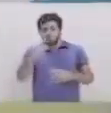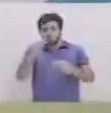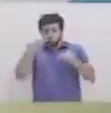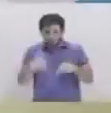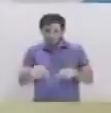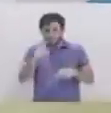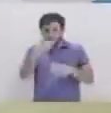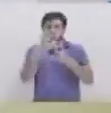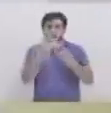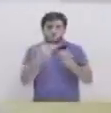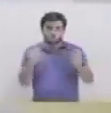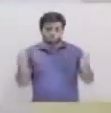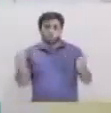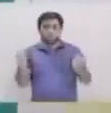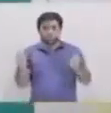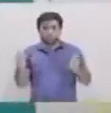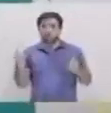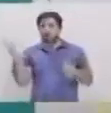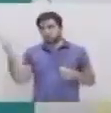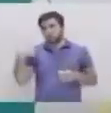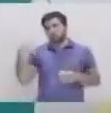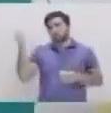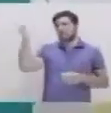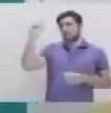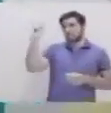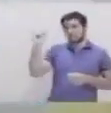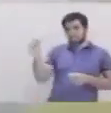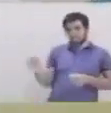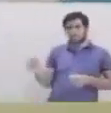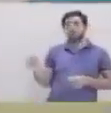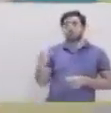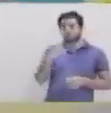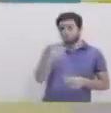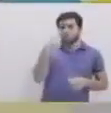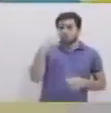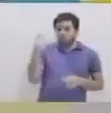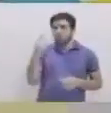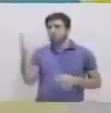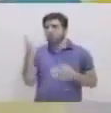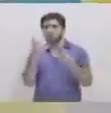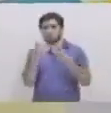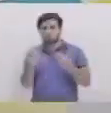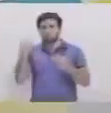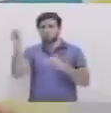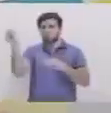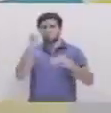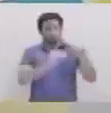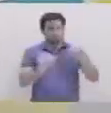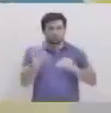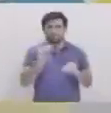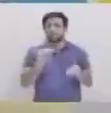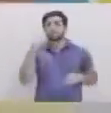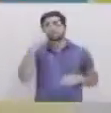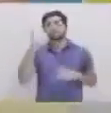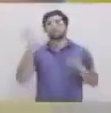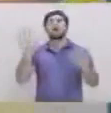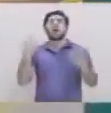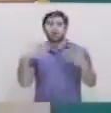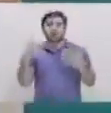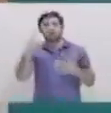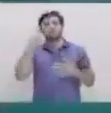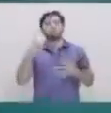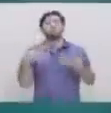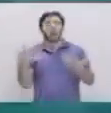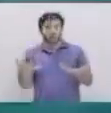ti resolverlo allá. Y tú puedes relacionar qué función trigonométrica nos podría servir